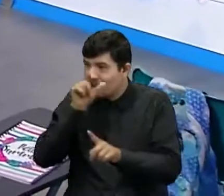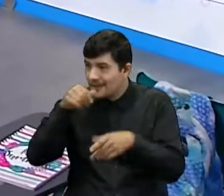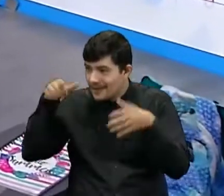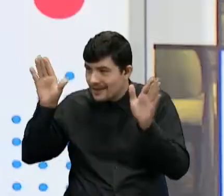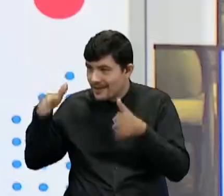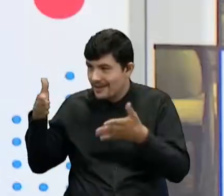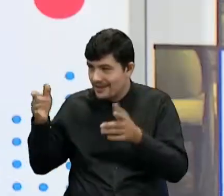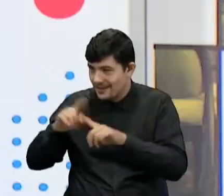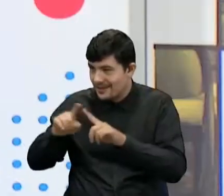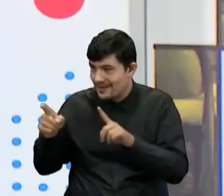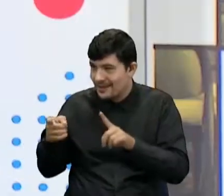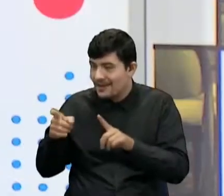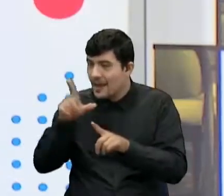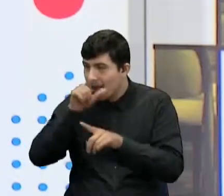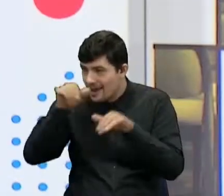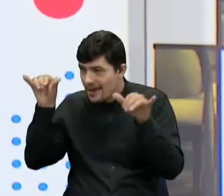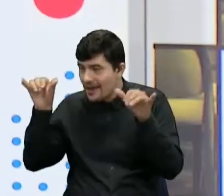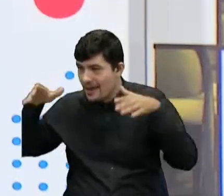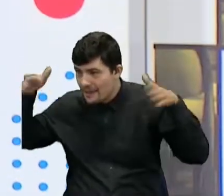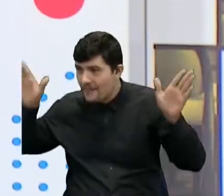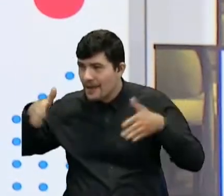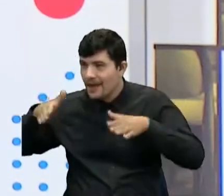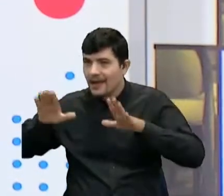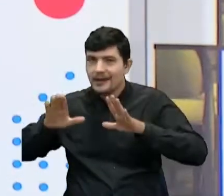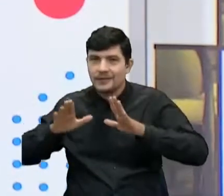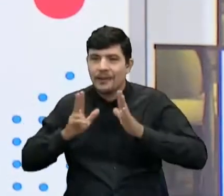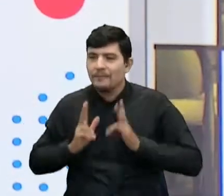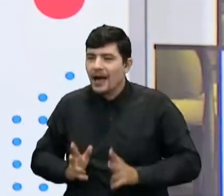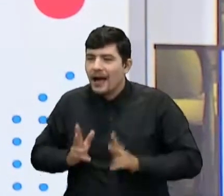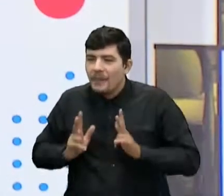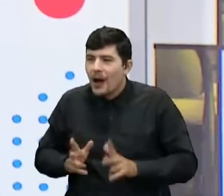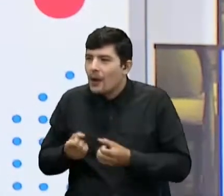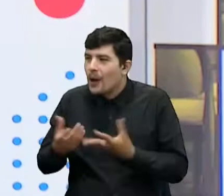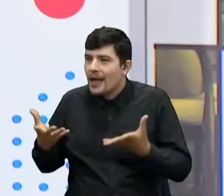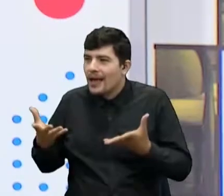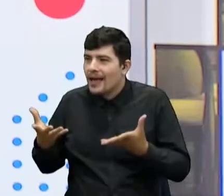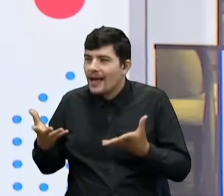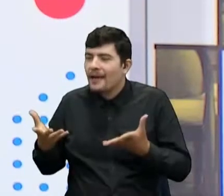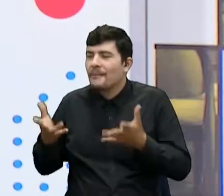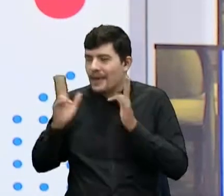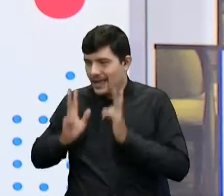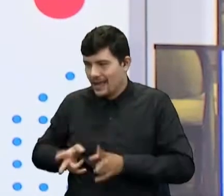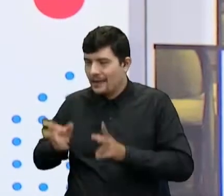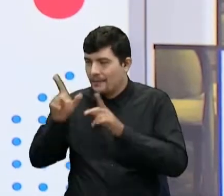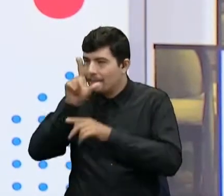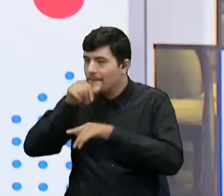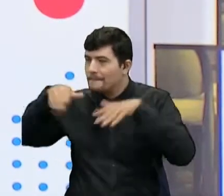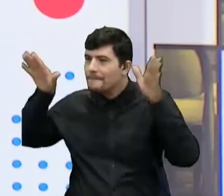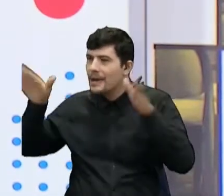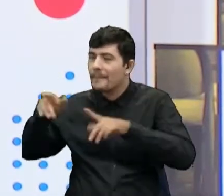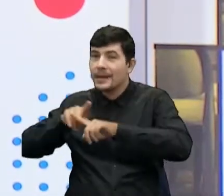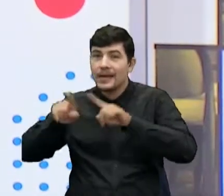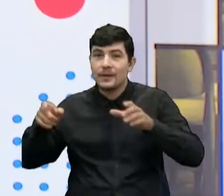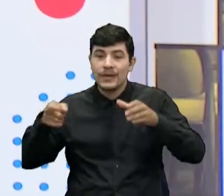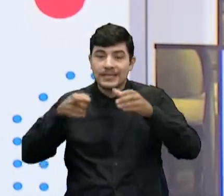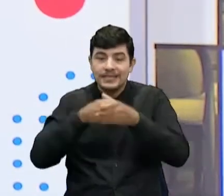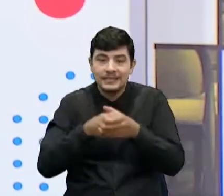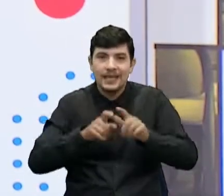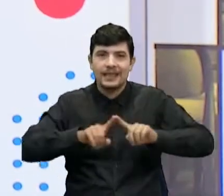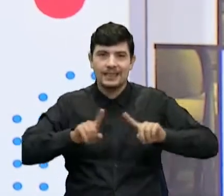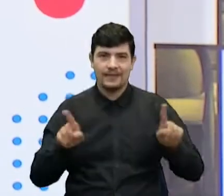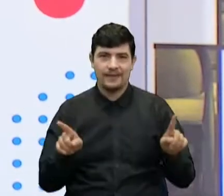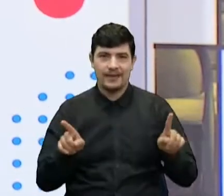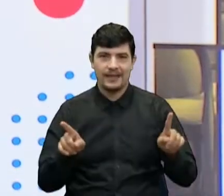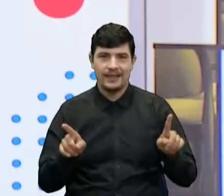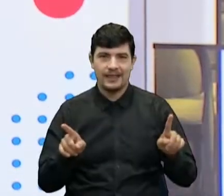Son... Bueno, la población son pájaros En este caso Sí Pájaros Pero son dos especies Dife Dentes Y